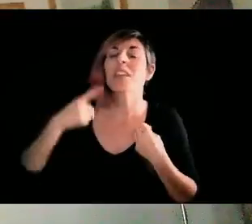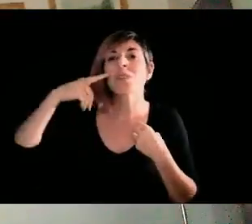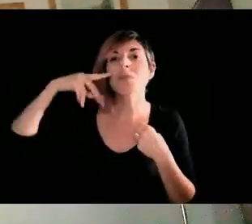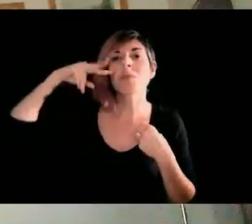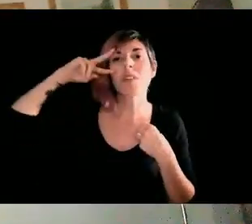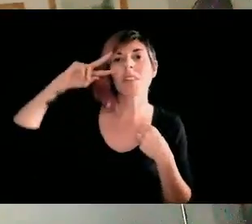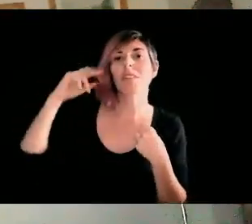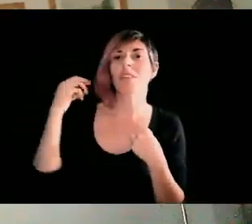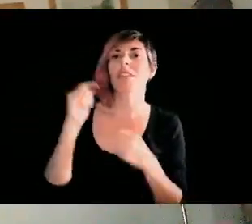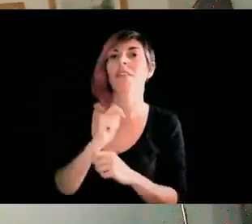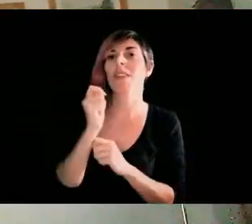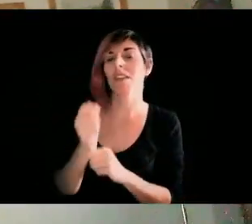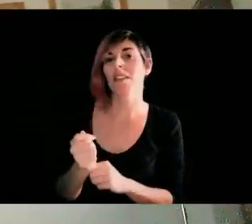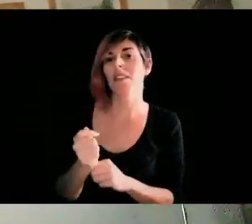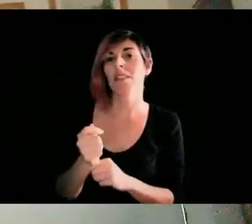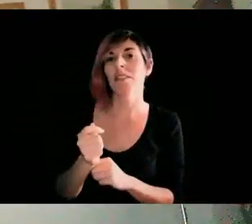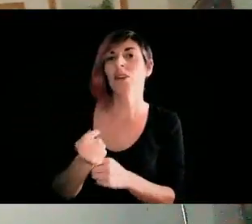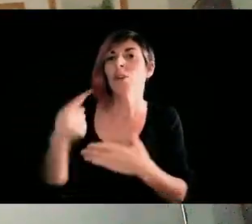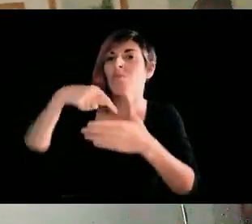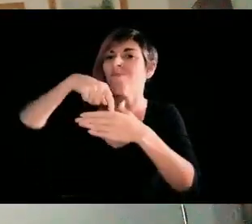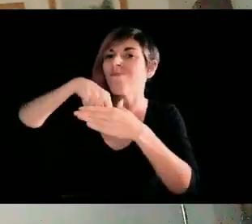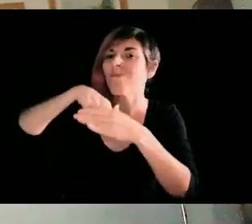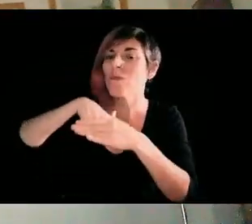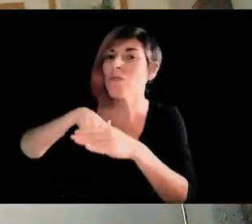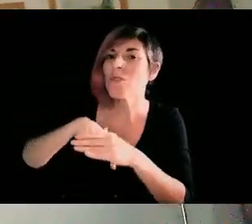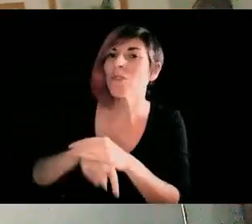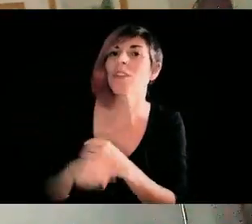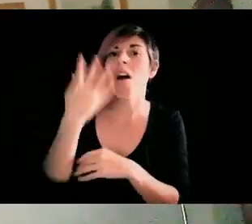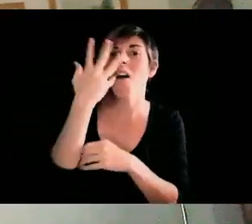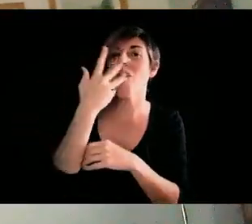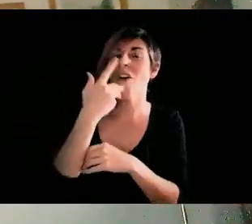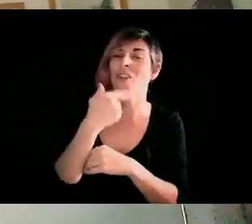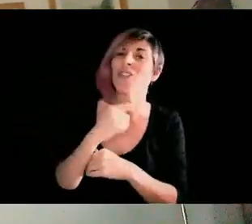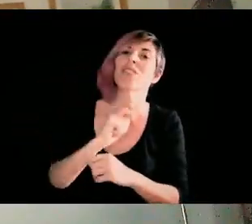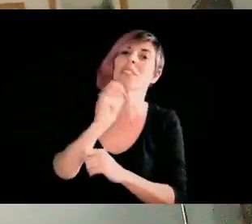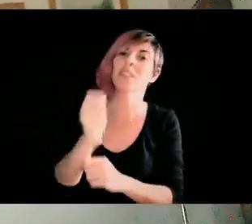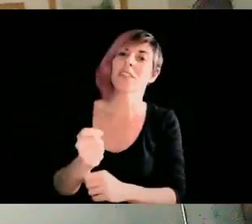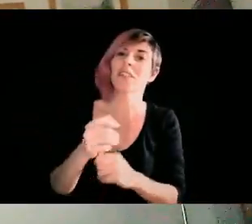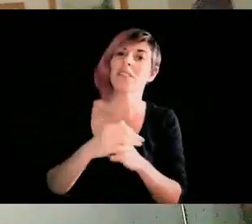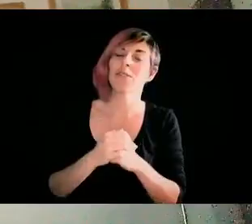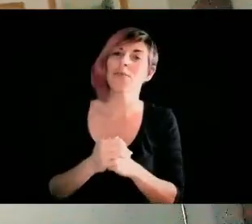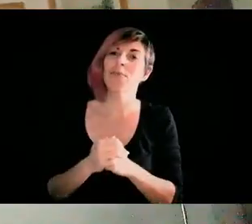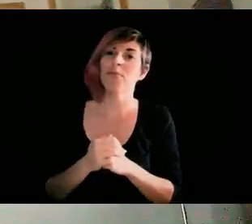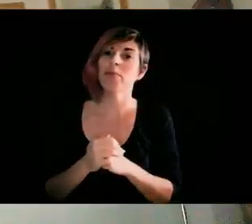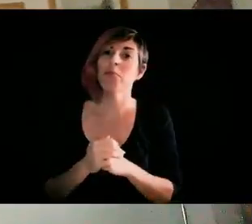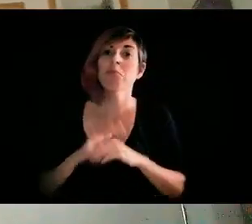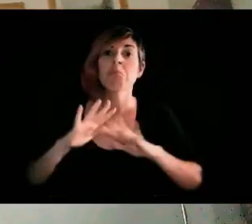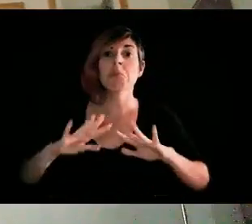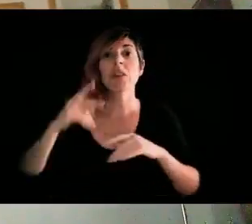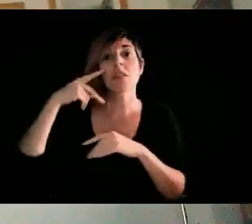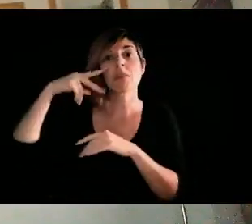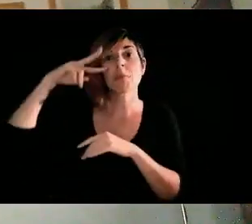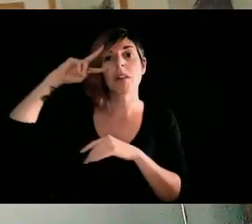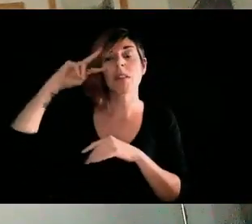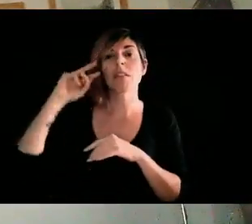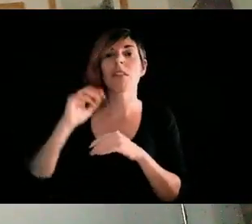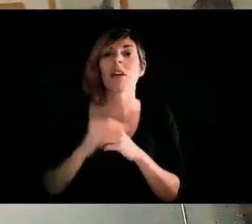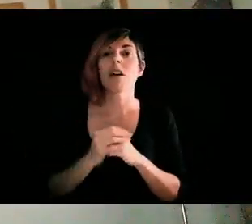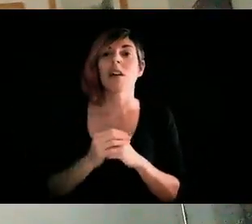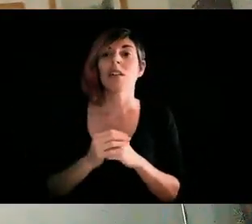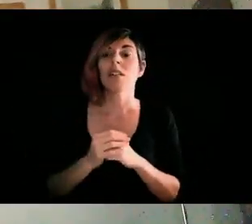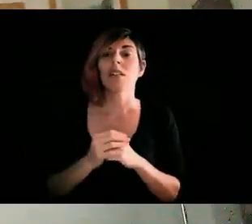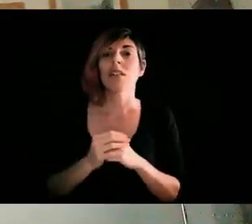Enriquecen nuestra vida con experiencias que le dan profundidad, que le dan color. Pero